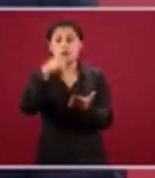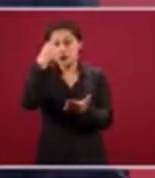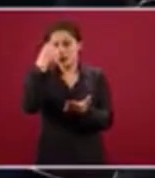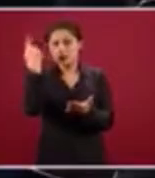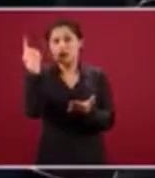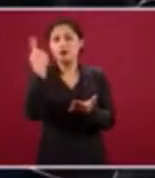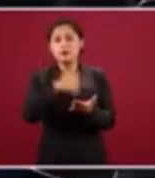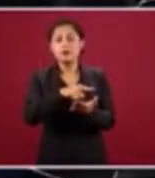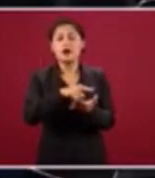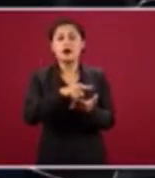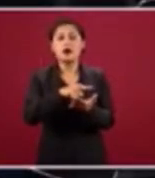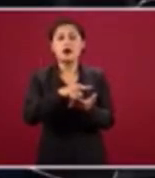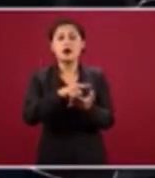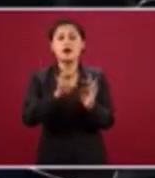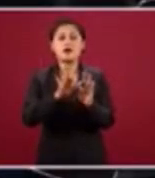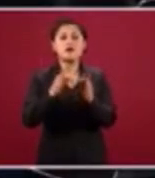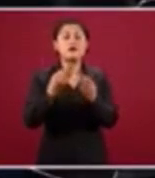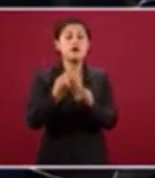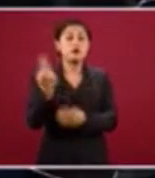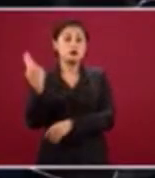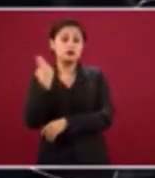feminicidio,